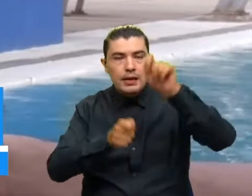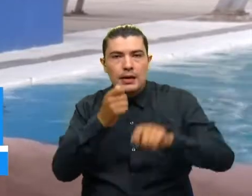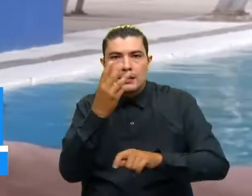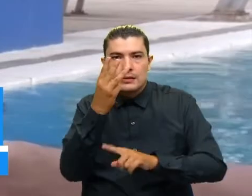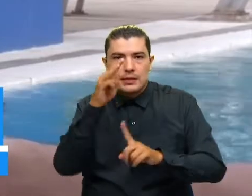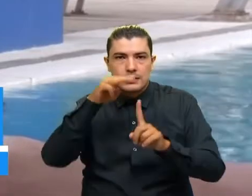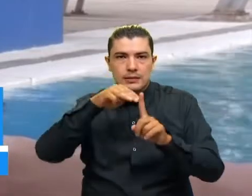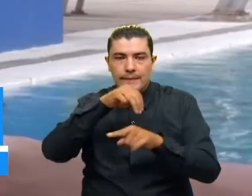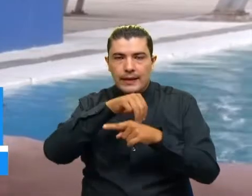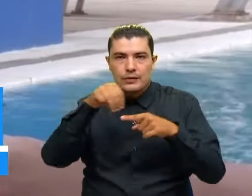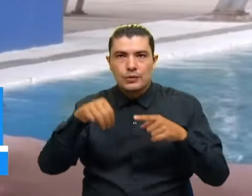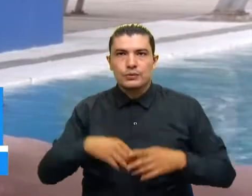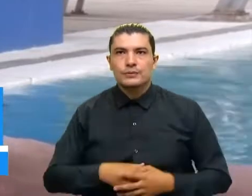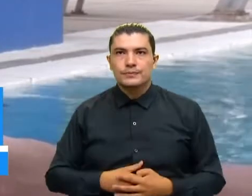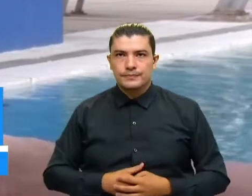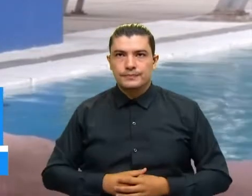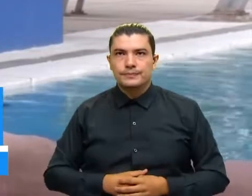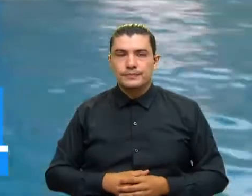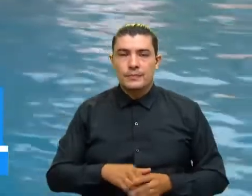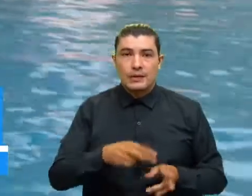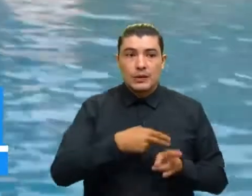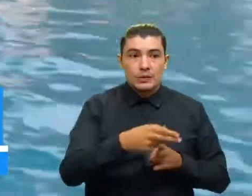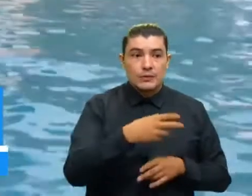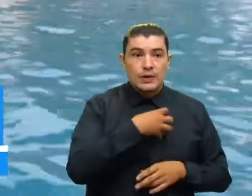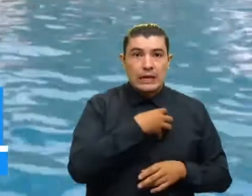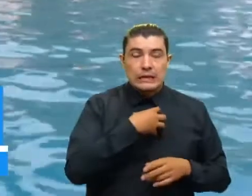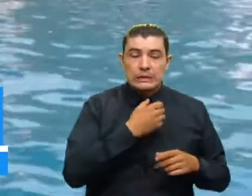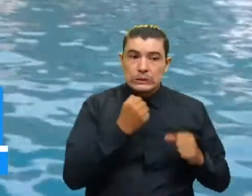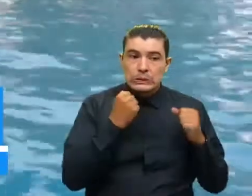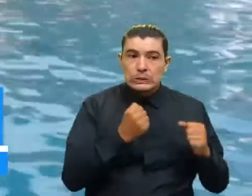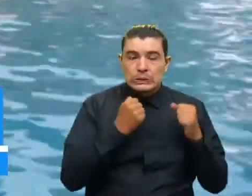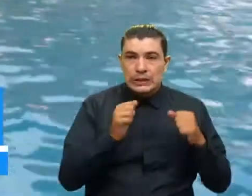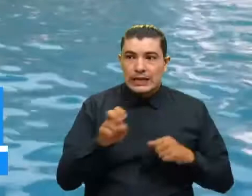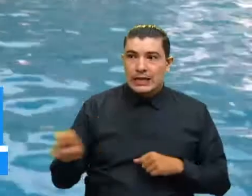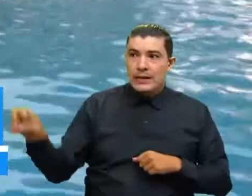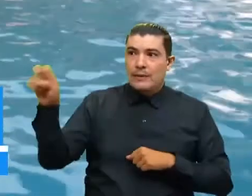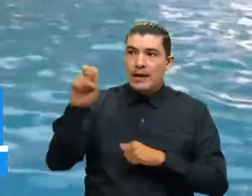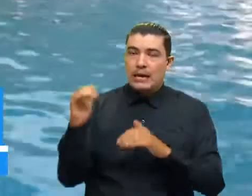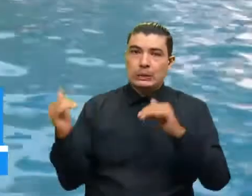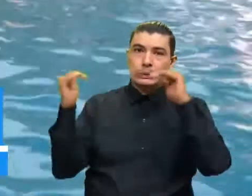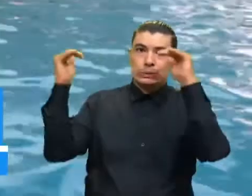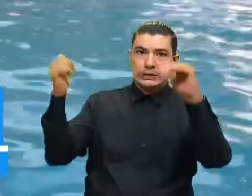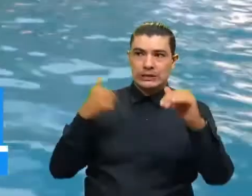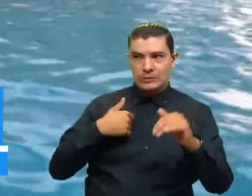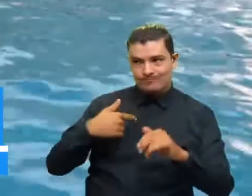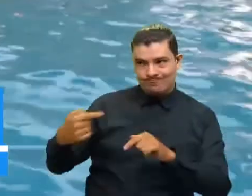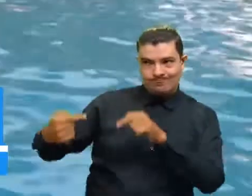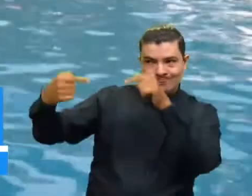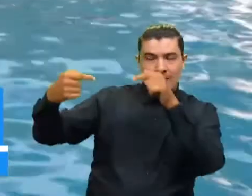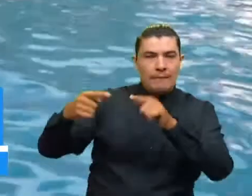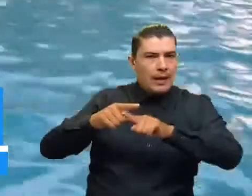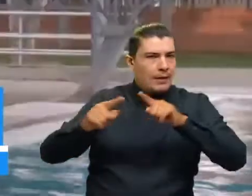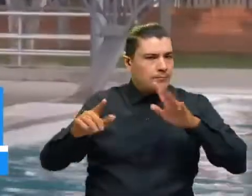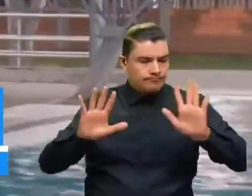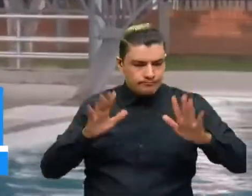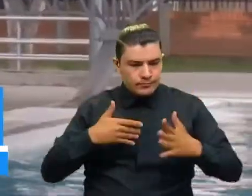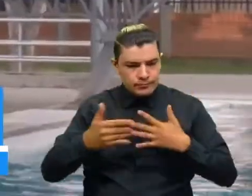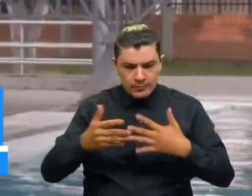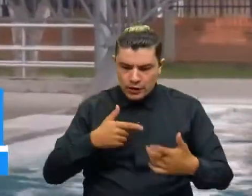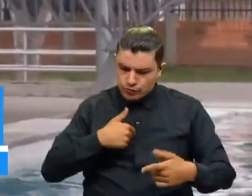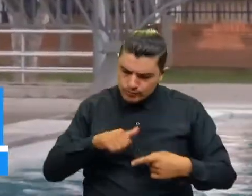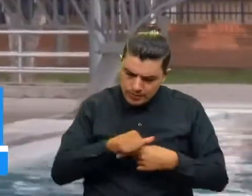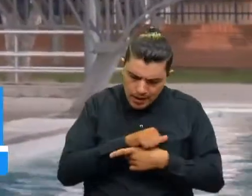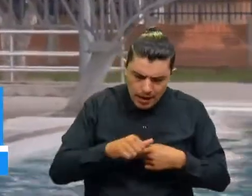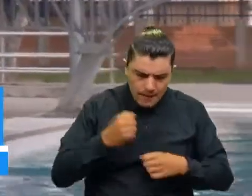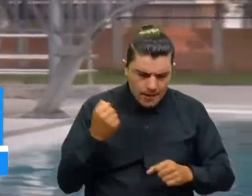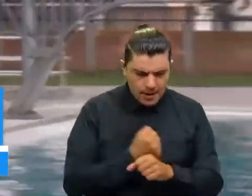porque vamos a estar enfrentando contra categorías más altas, pero pues entrenando fuertemente